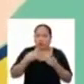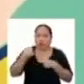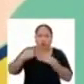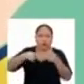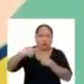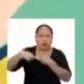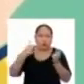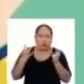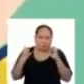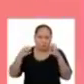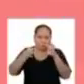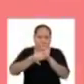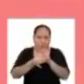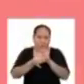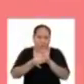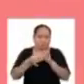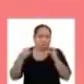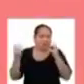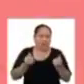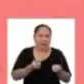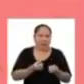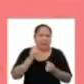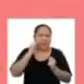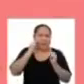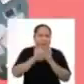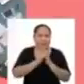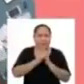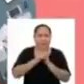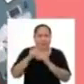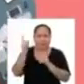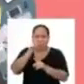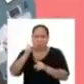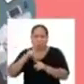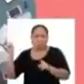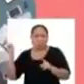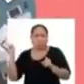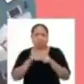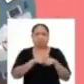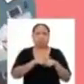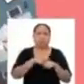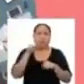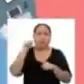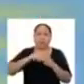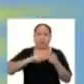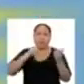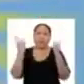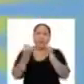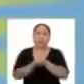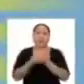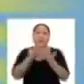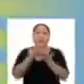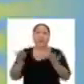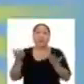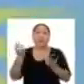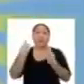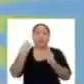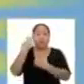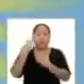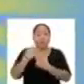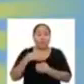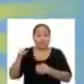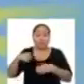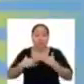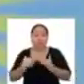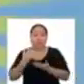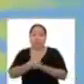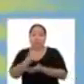días y de manera inmediata. Sí, como la velocidad del rayo se planifican las actividades económicas. Así es posible comprar